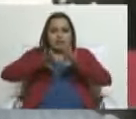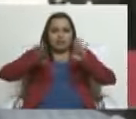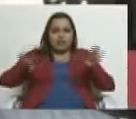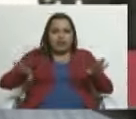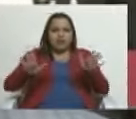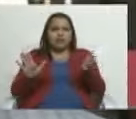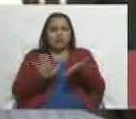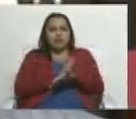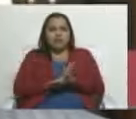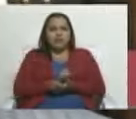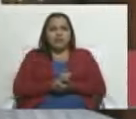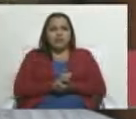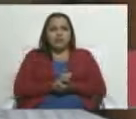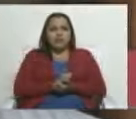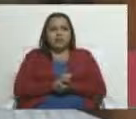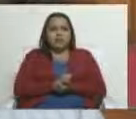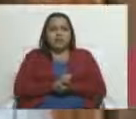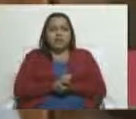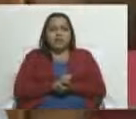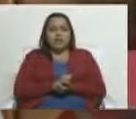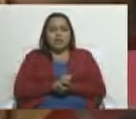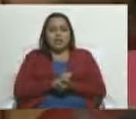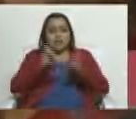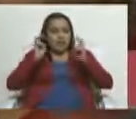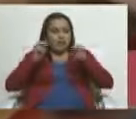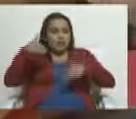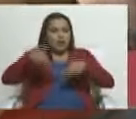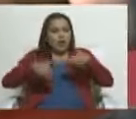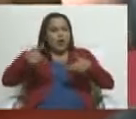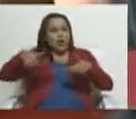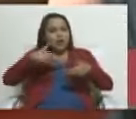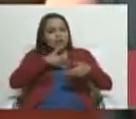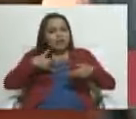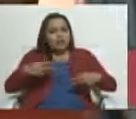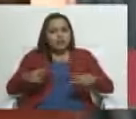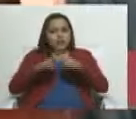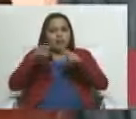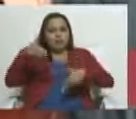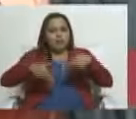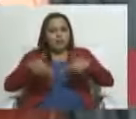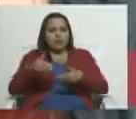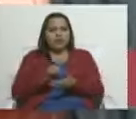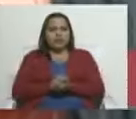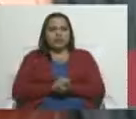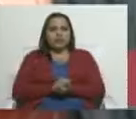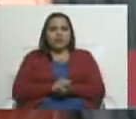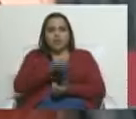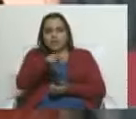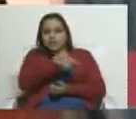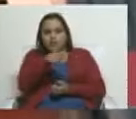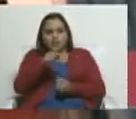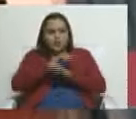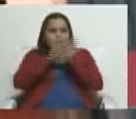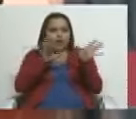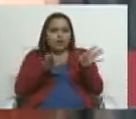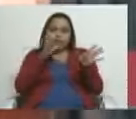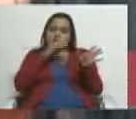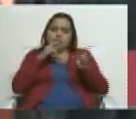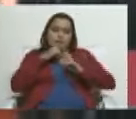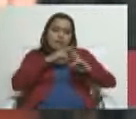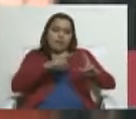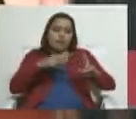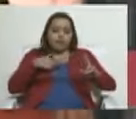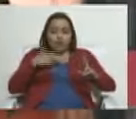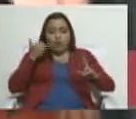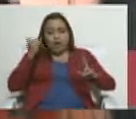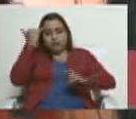que podía ser el centro electoral, hoy se reencuentran queriendo votar. De la sinceridad o no de la misma, pues eso no respondo yo. Yo respondo de mi